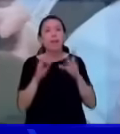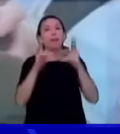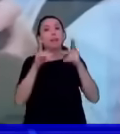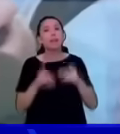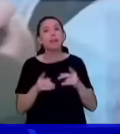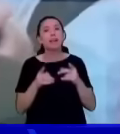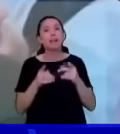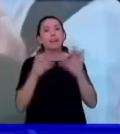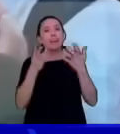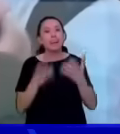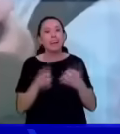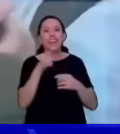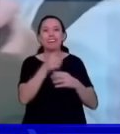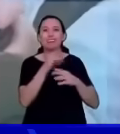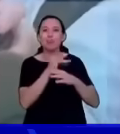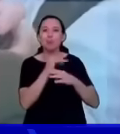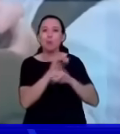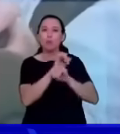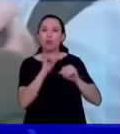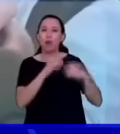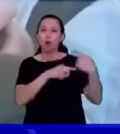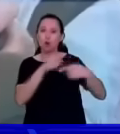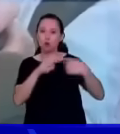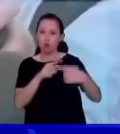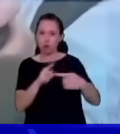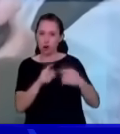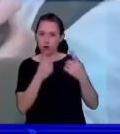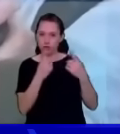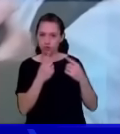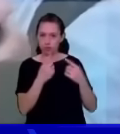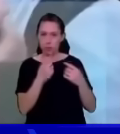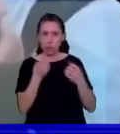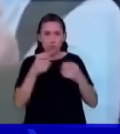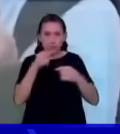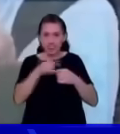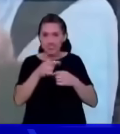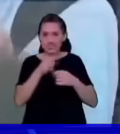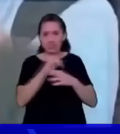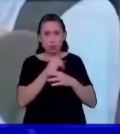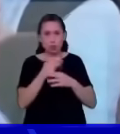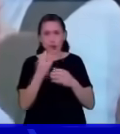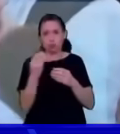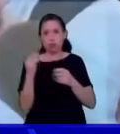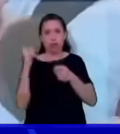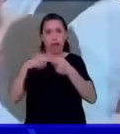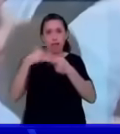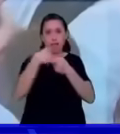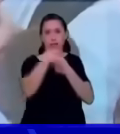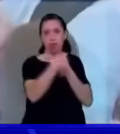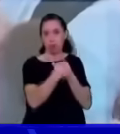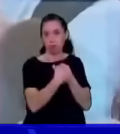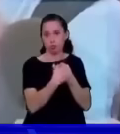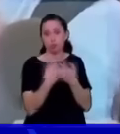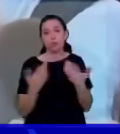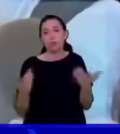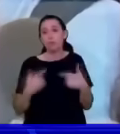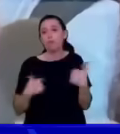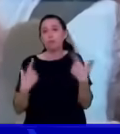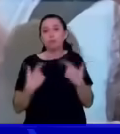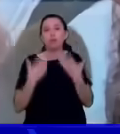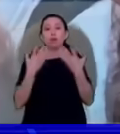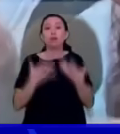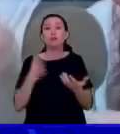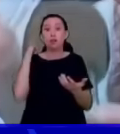tratando de que esa institución se sostenga. Porque es una institución que tiene muchísimos afiliados y bueno, nosotros queremos